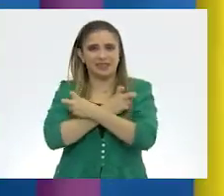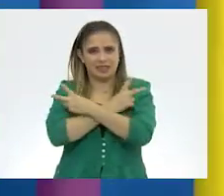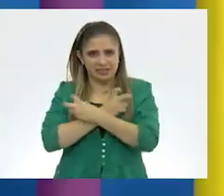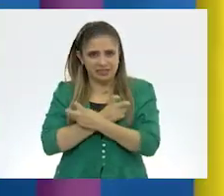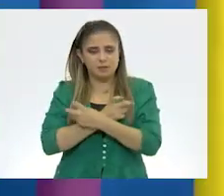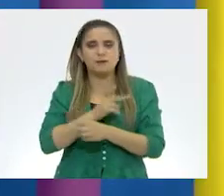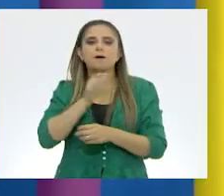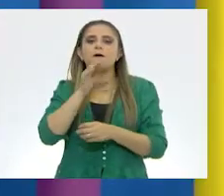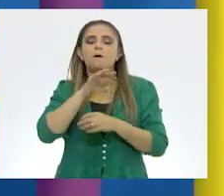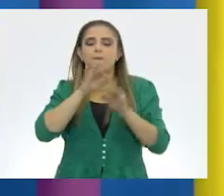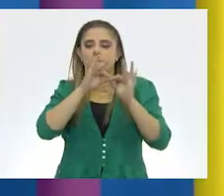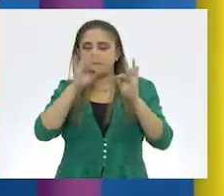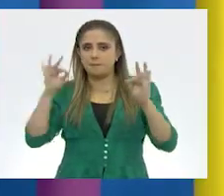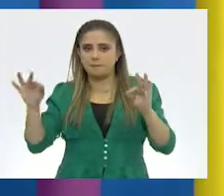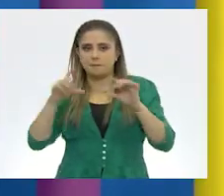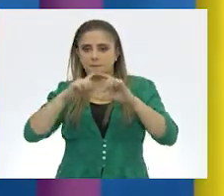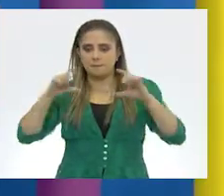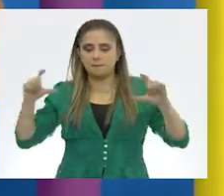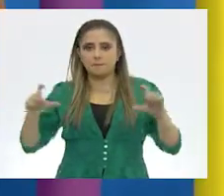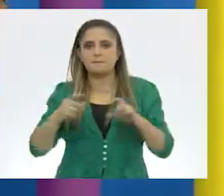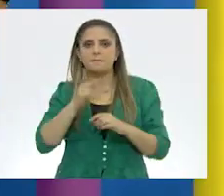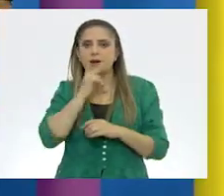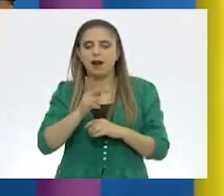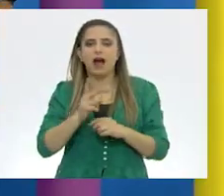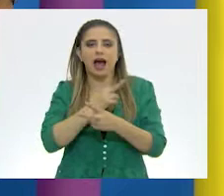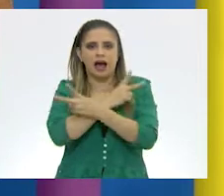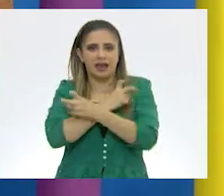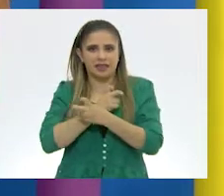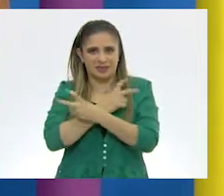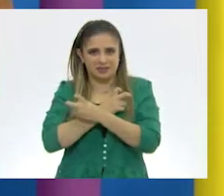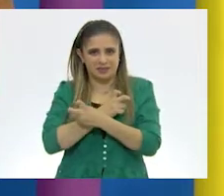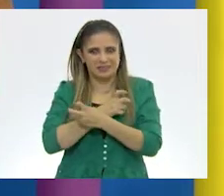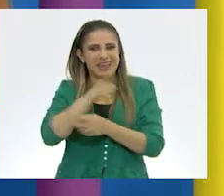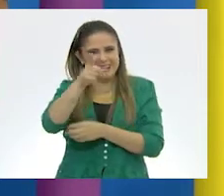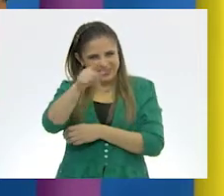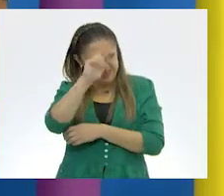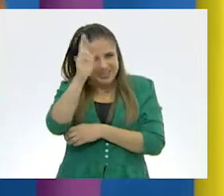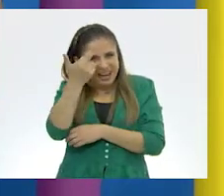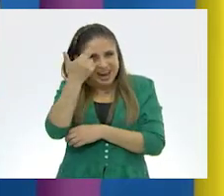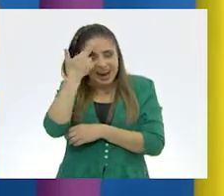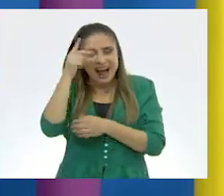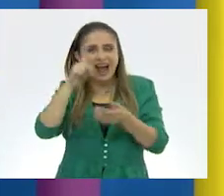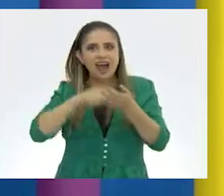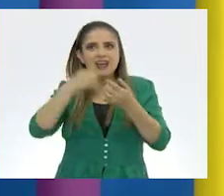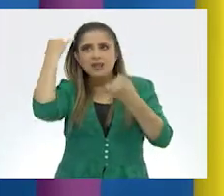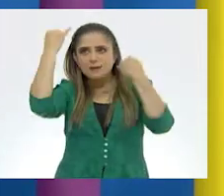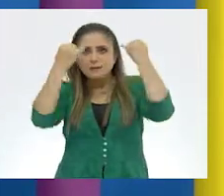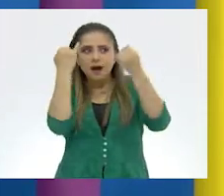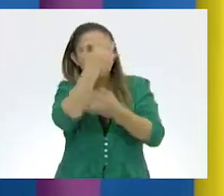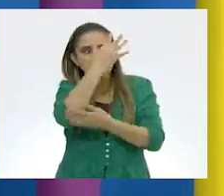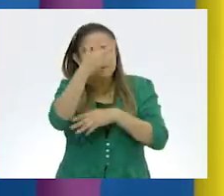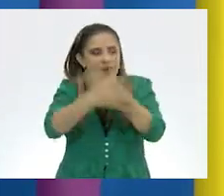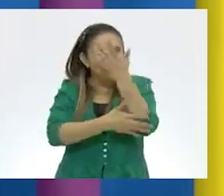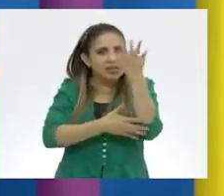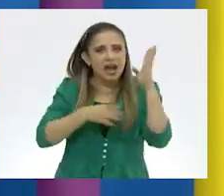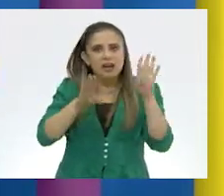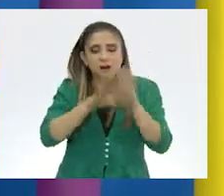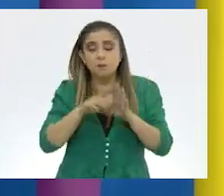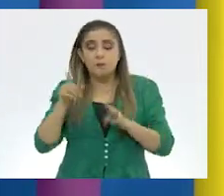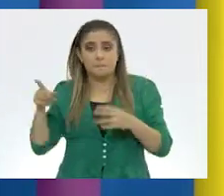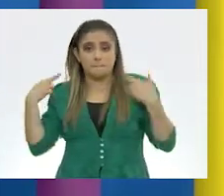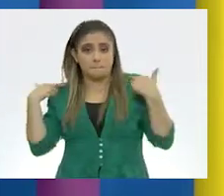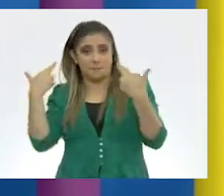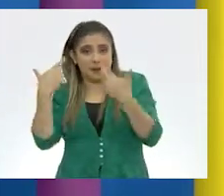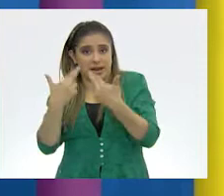frases adjetivas. Y recuerdo que fuimos imaginando un paisaje mientras que la maestra Gaby hacía una descripción en la cual